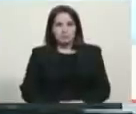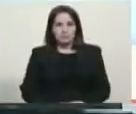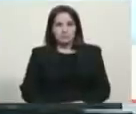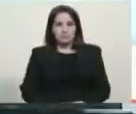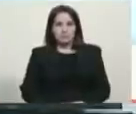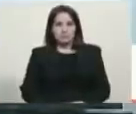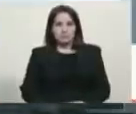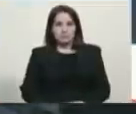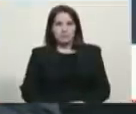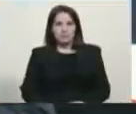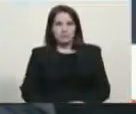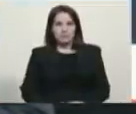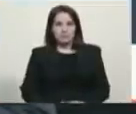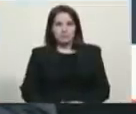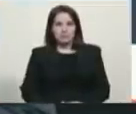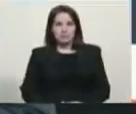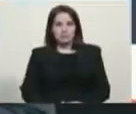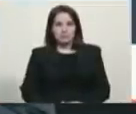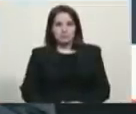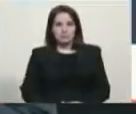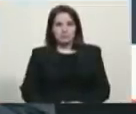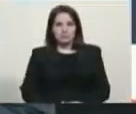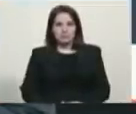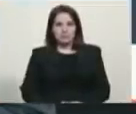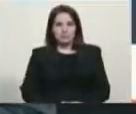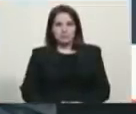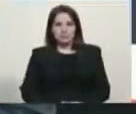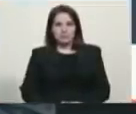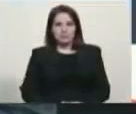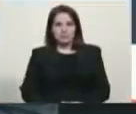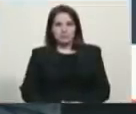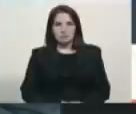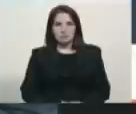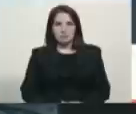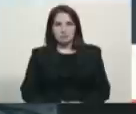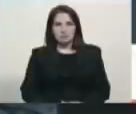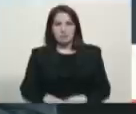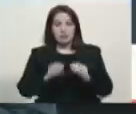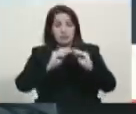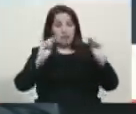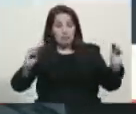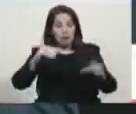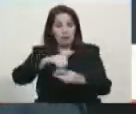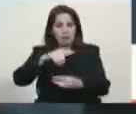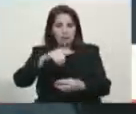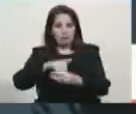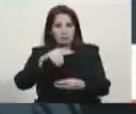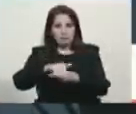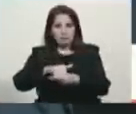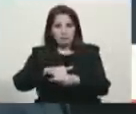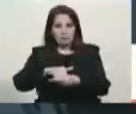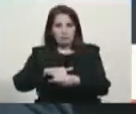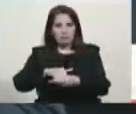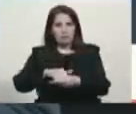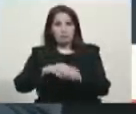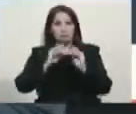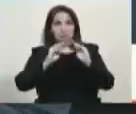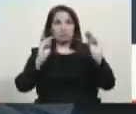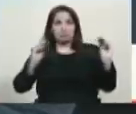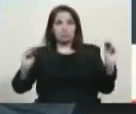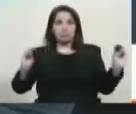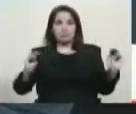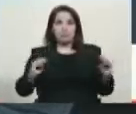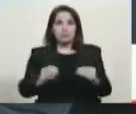en aquel momento de dolor, lo primero que hice fue firmar el decreto y convocar a elecciones. Y decirle al Poder Electoral que convocara elecciones.